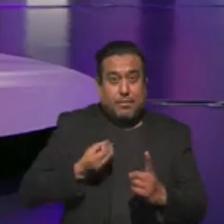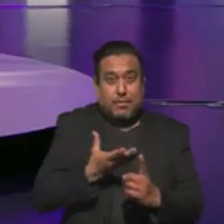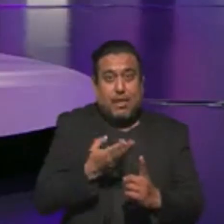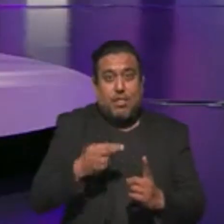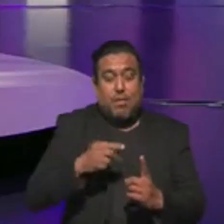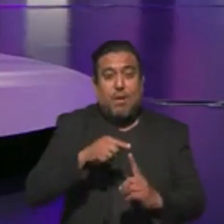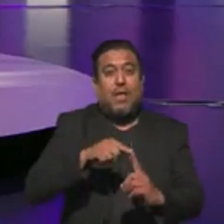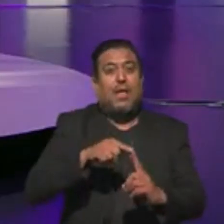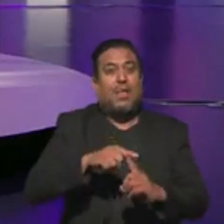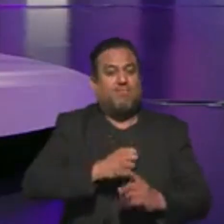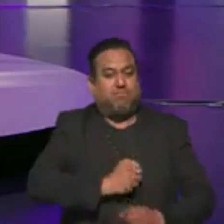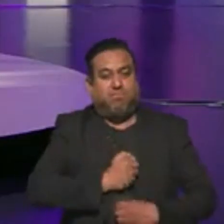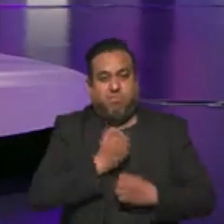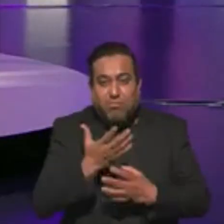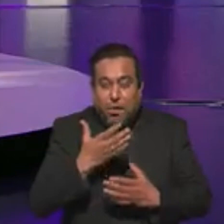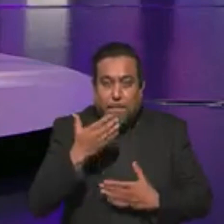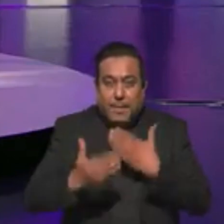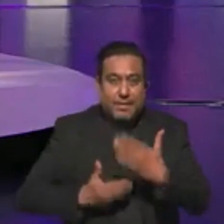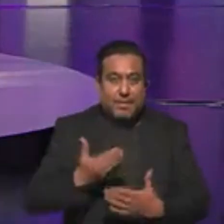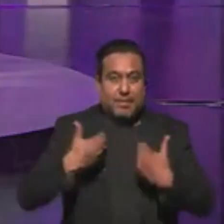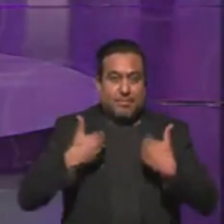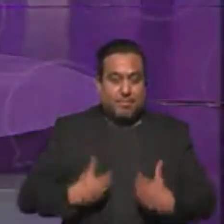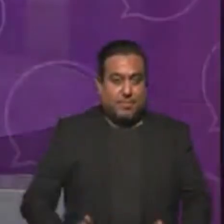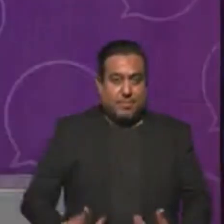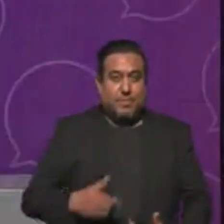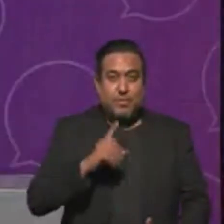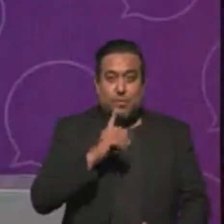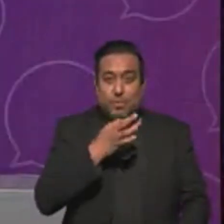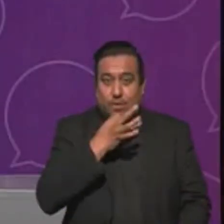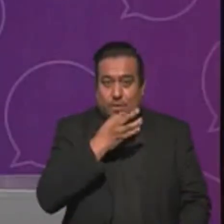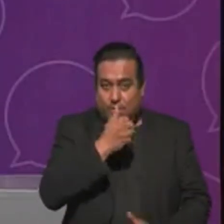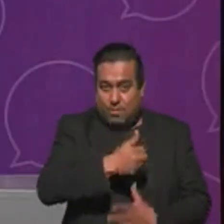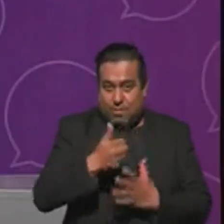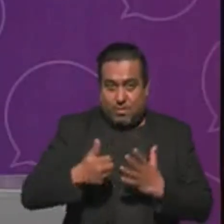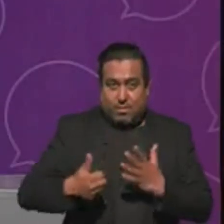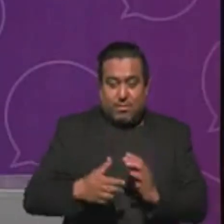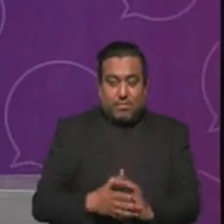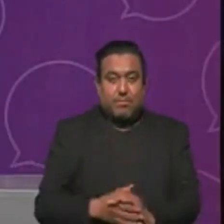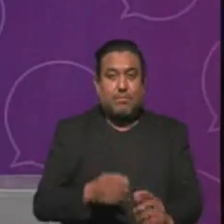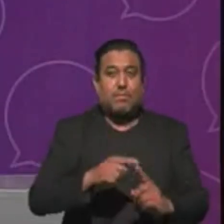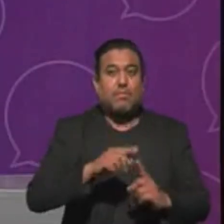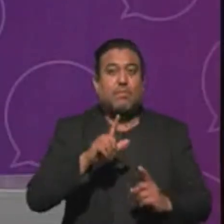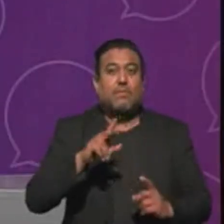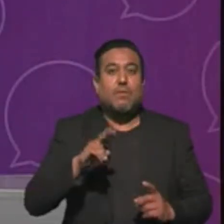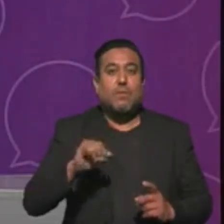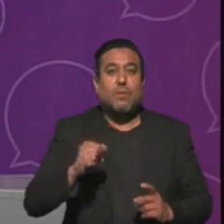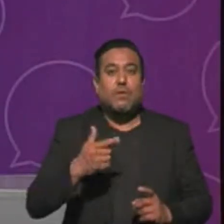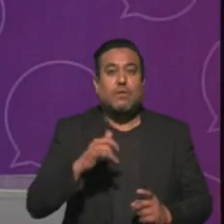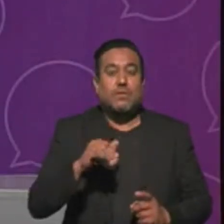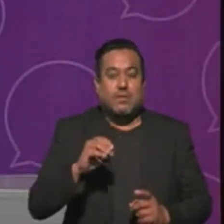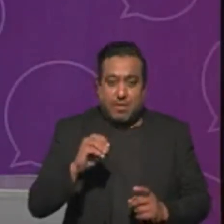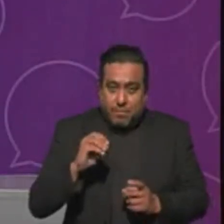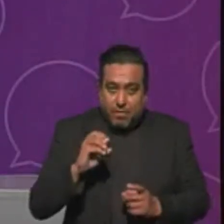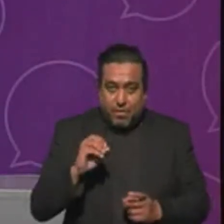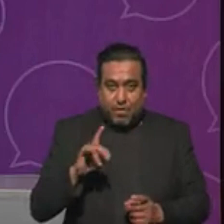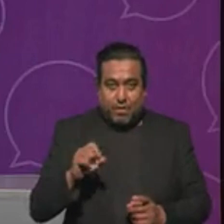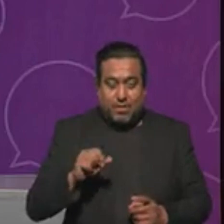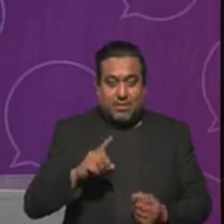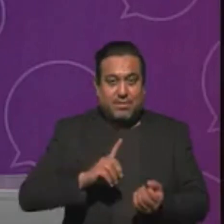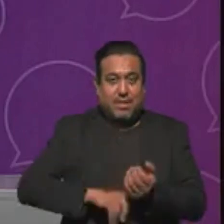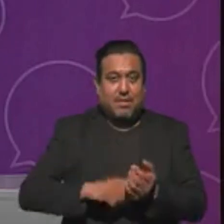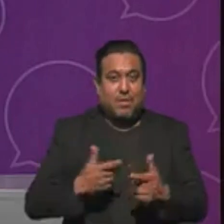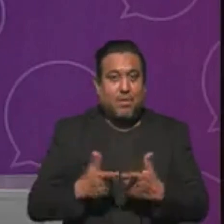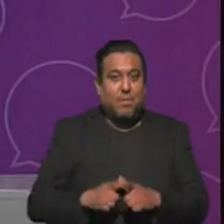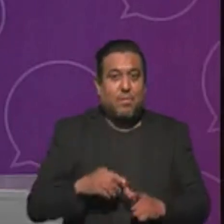autopresentación y tiene un minuto cada candidato vamos a comenzar con Luis Guillermo salv de movimiento